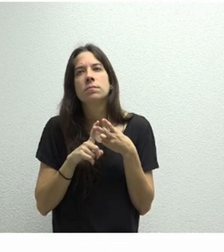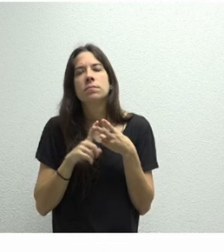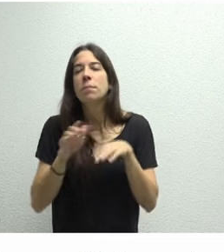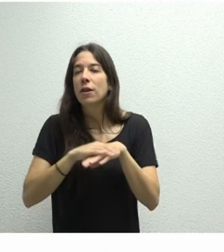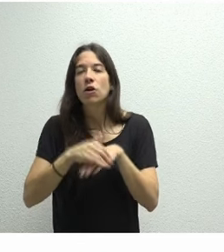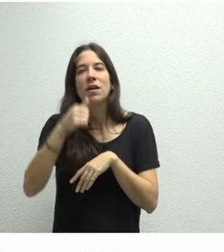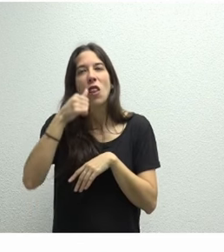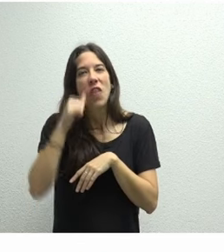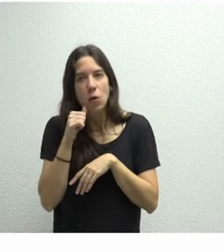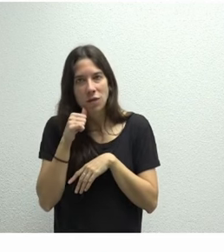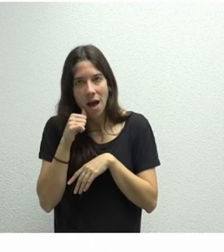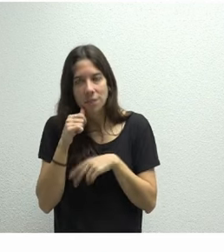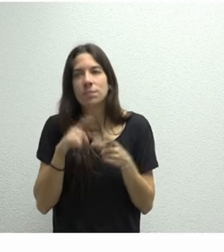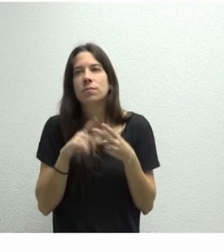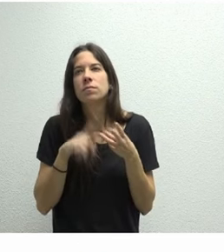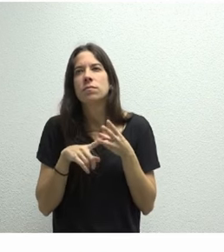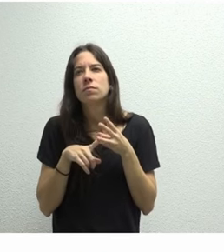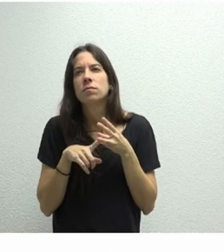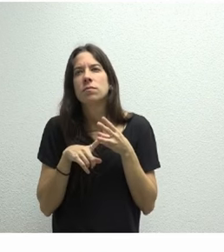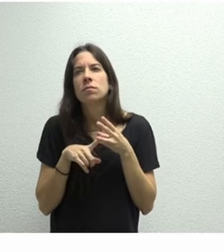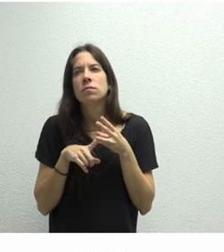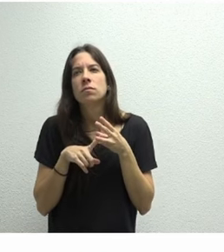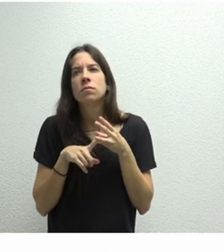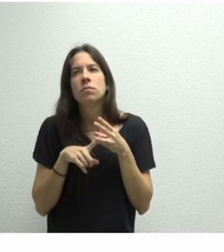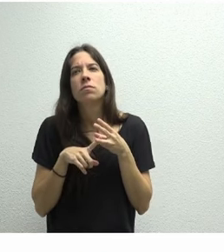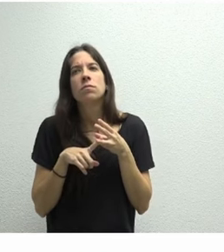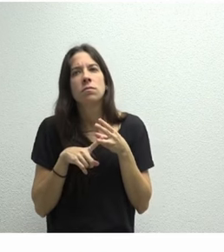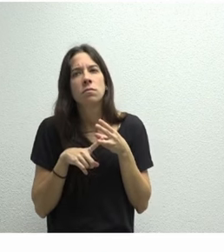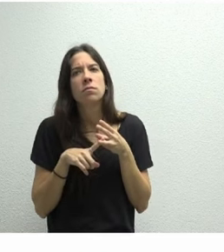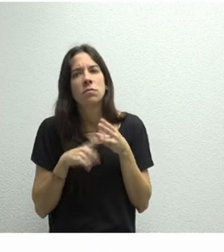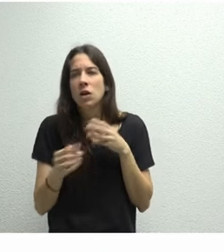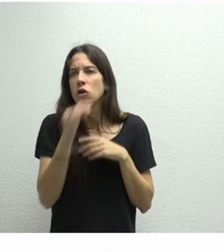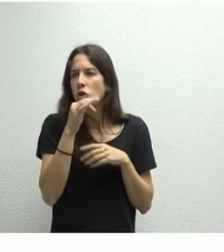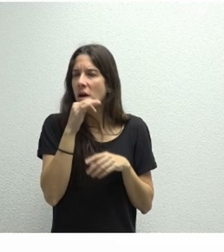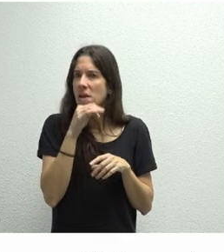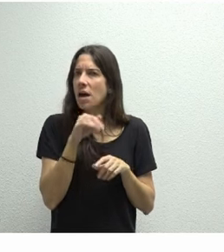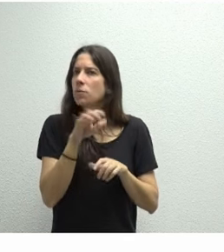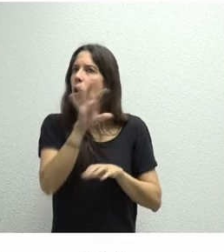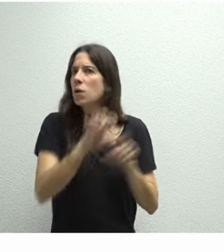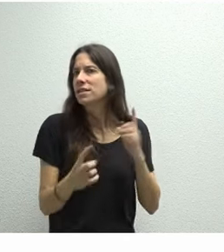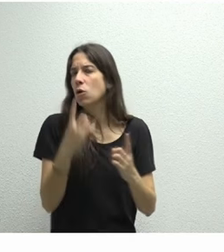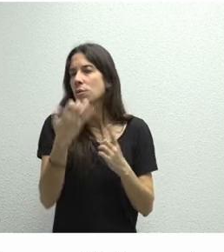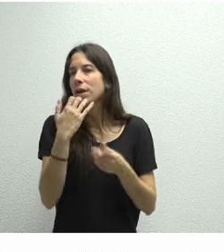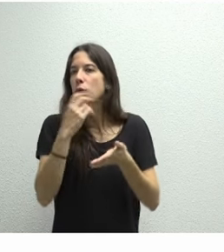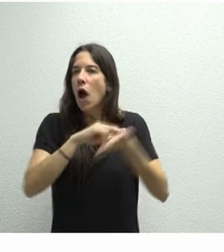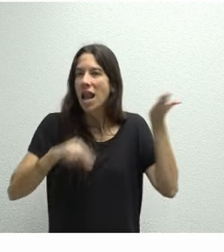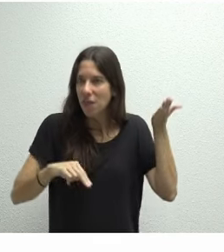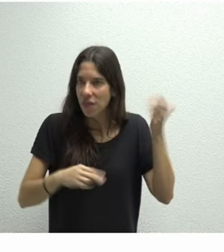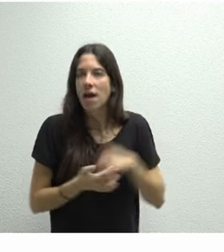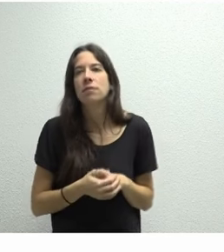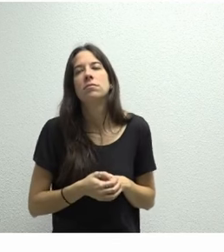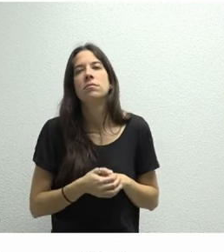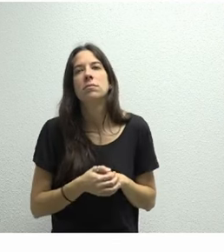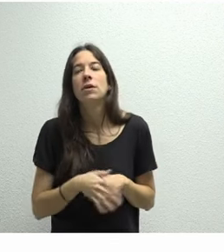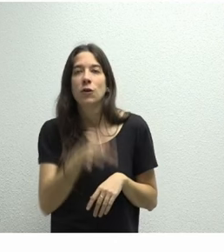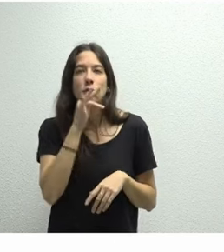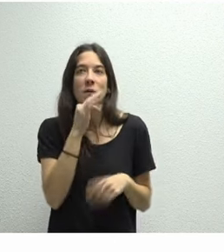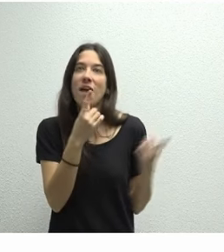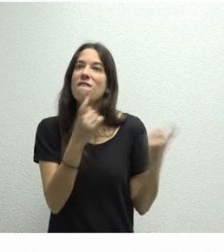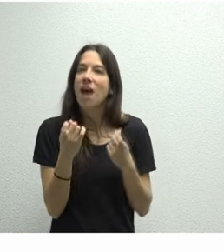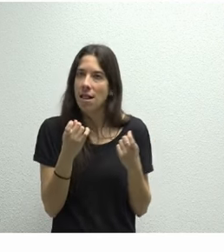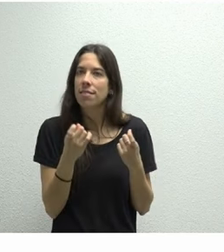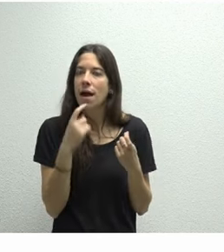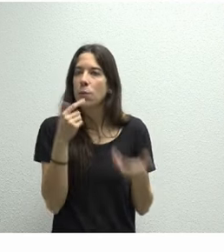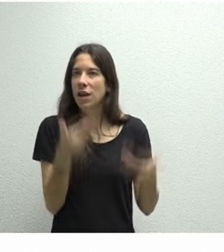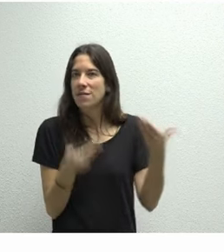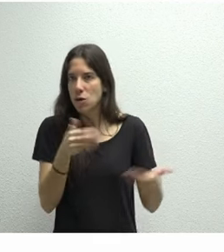inclusión no Ah y quedan todavía algunas comunidades Galicia por ejemplo eh Que todavía nos queda por por